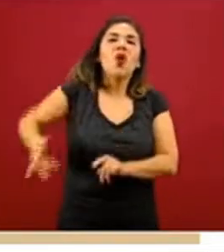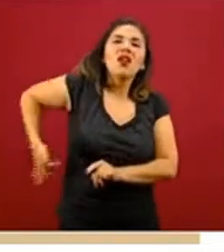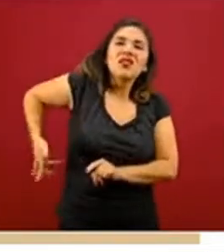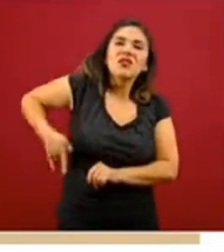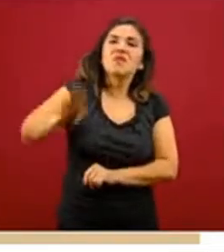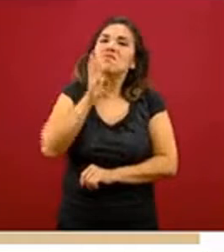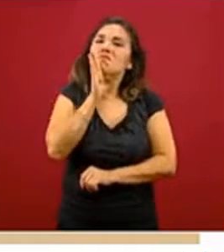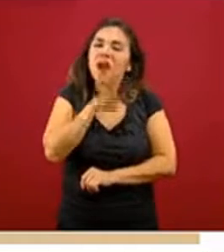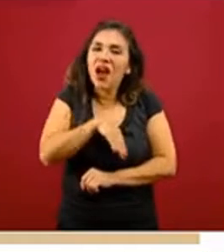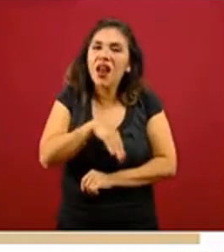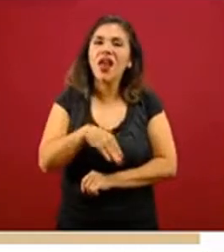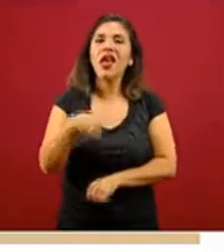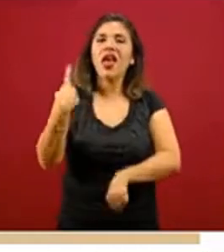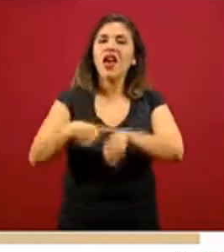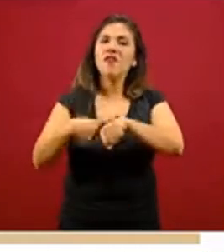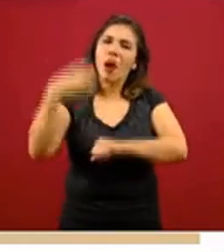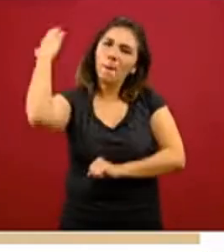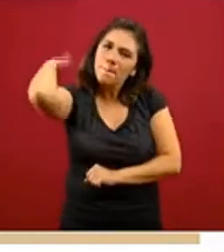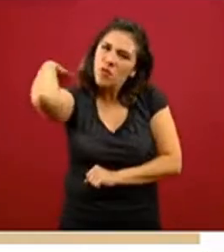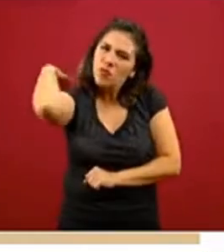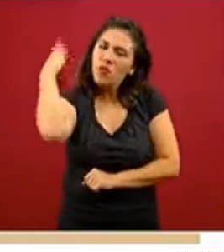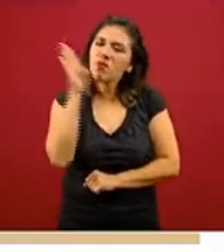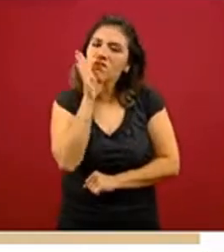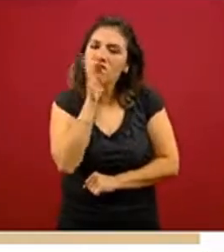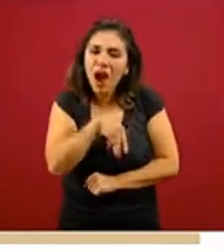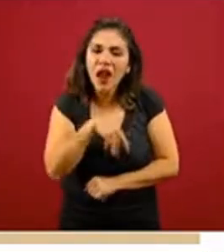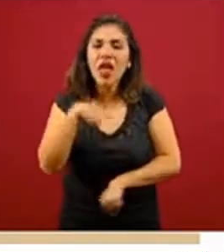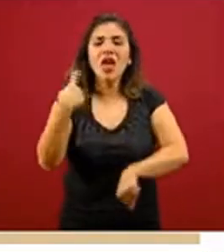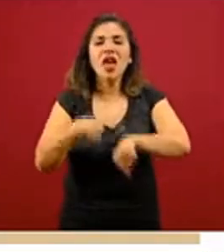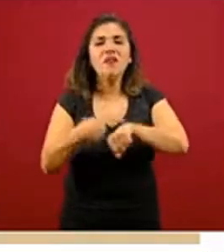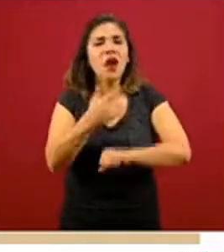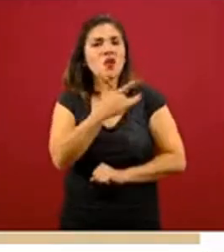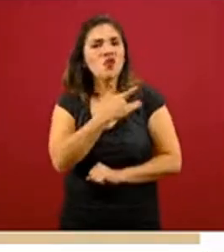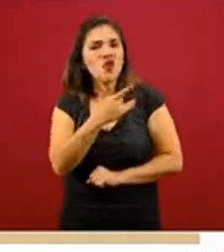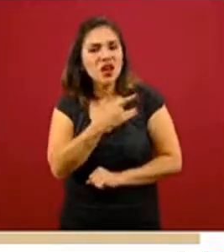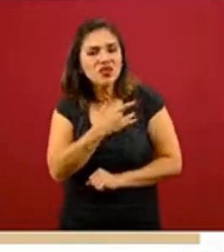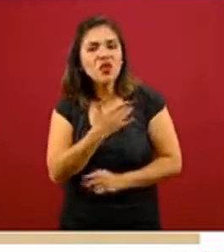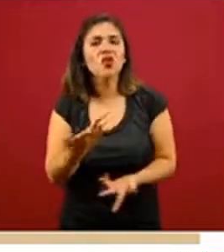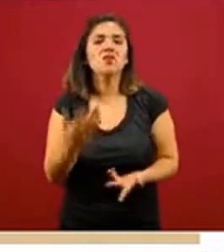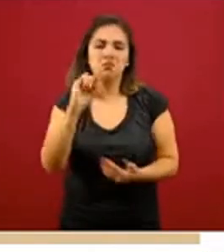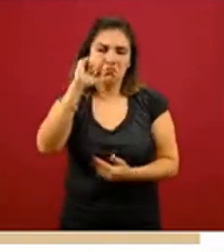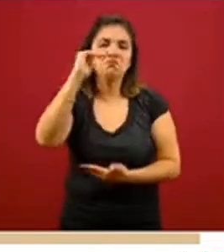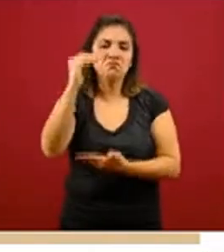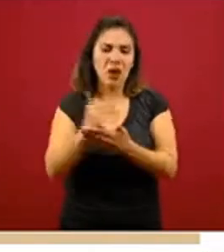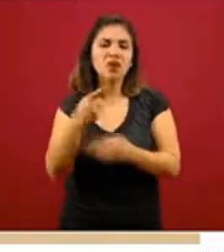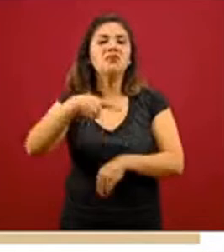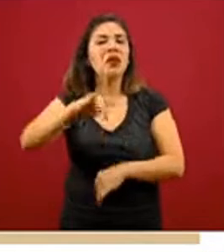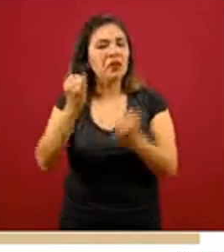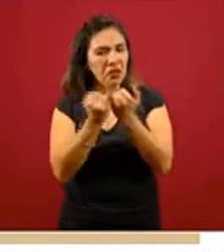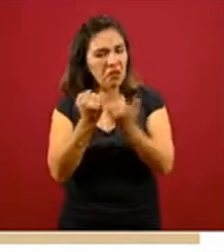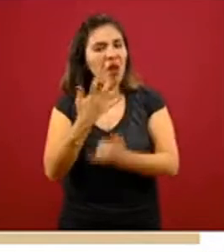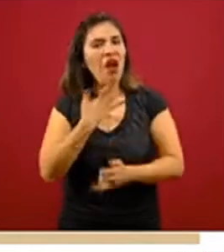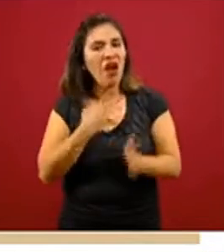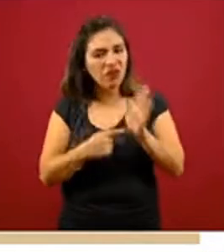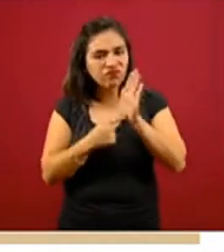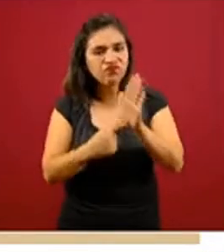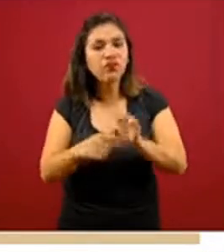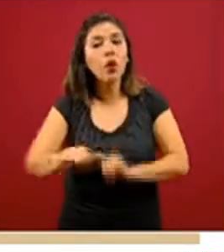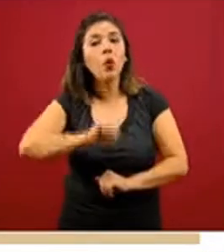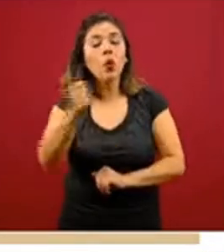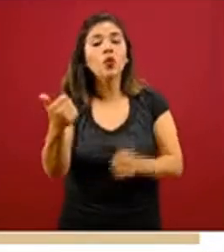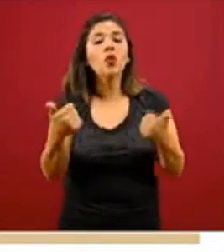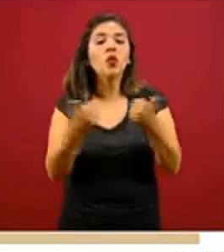la enfermedad pulmonar obstructiva, enfermedades cardiovasculares en menor proporción, pero también presentes, y digamos que